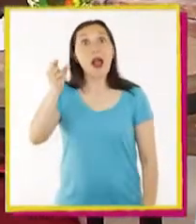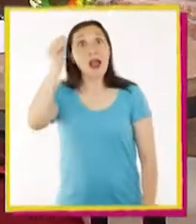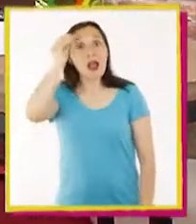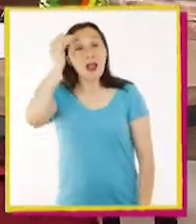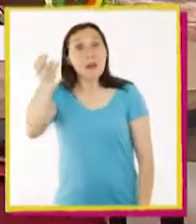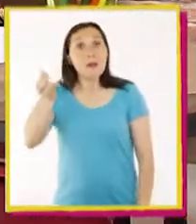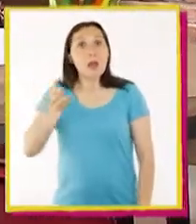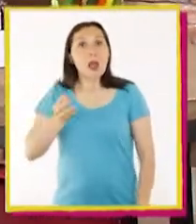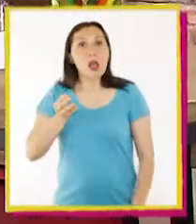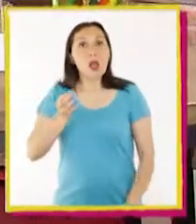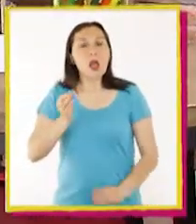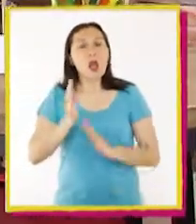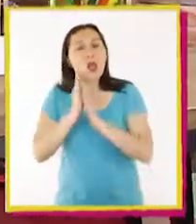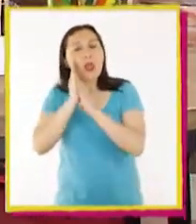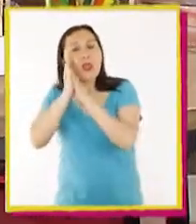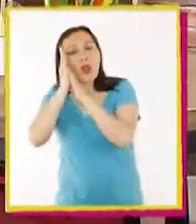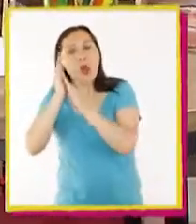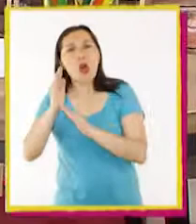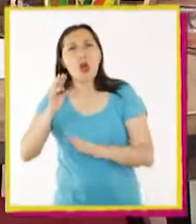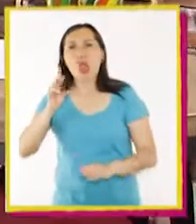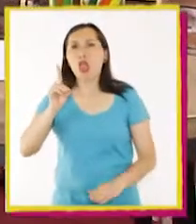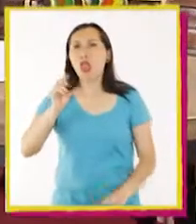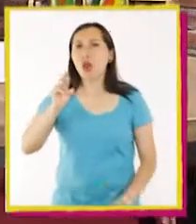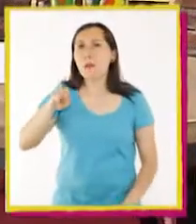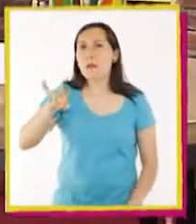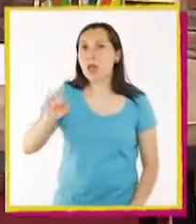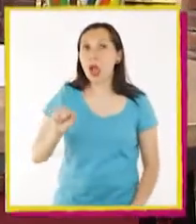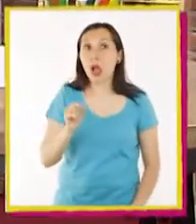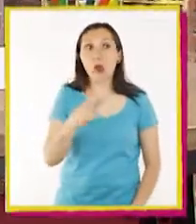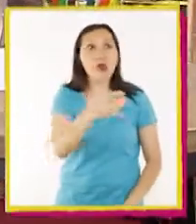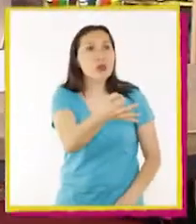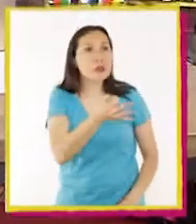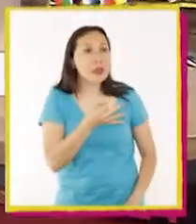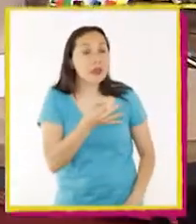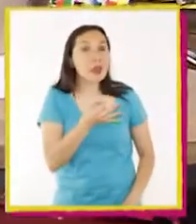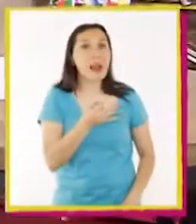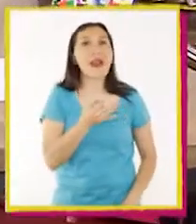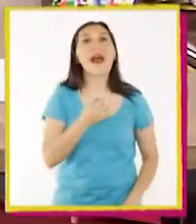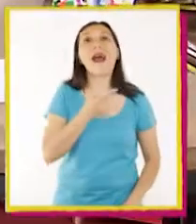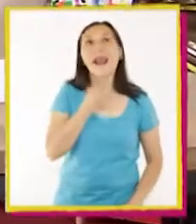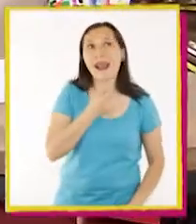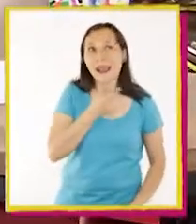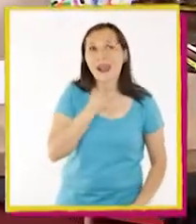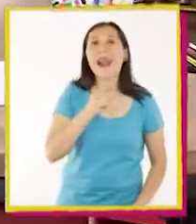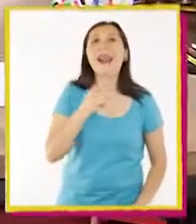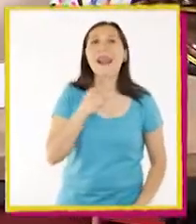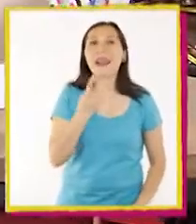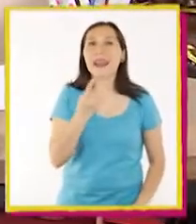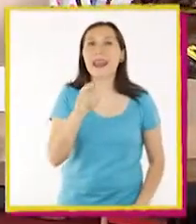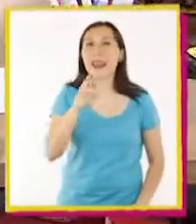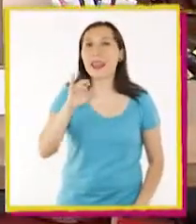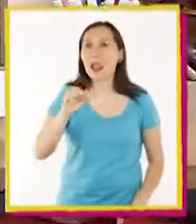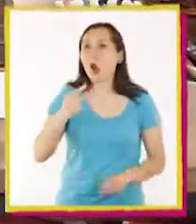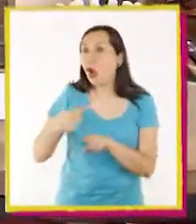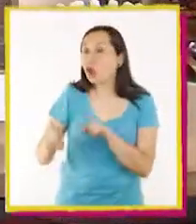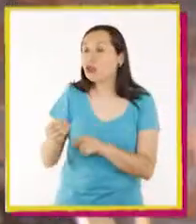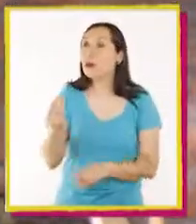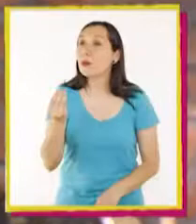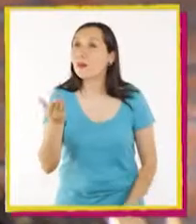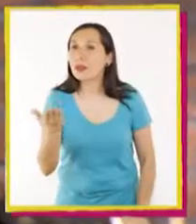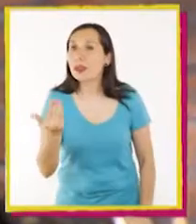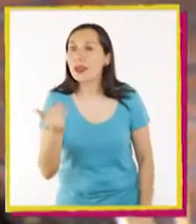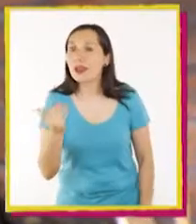Por acá se les ocurrió dormía. Y por acá se les ocurrió quería. Bien. ¿Otra?